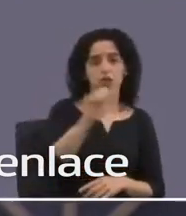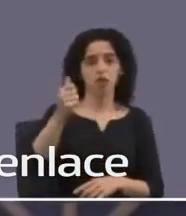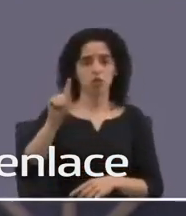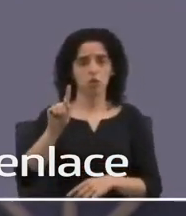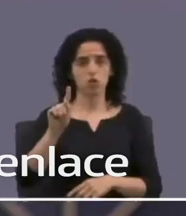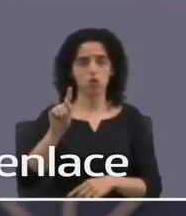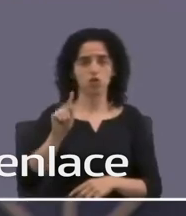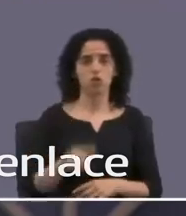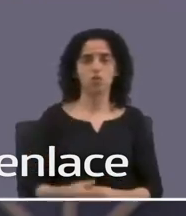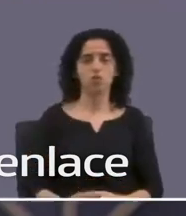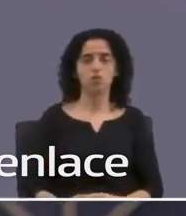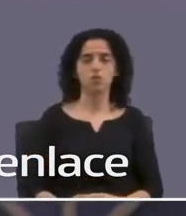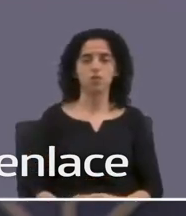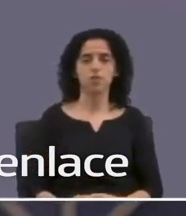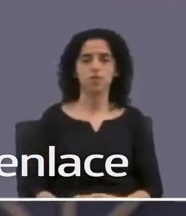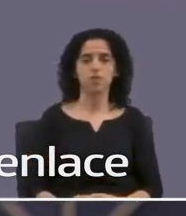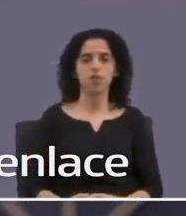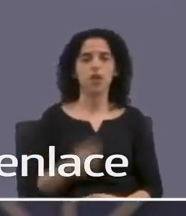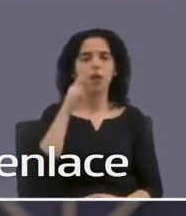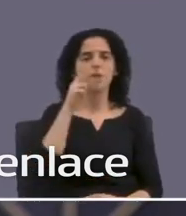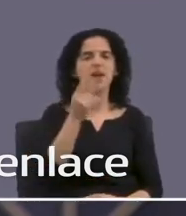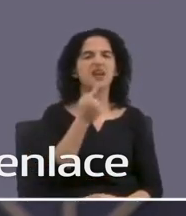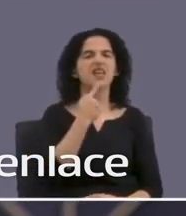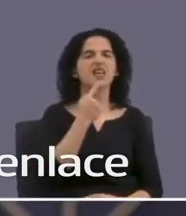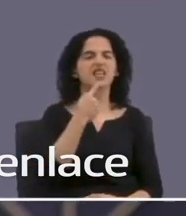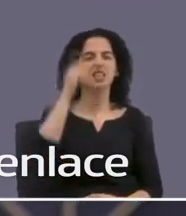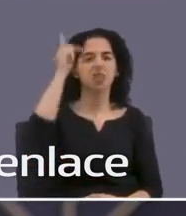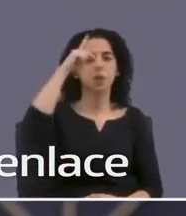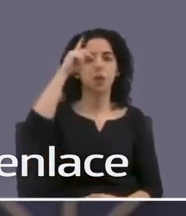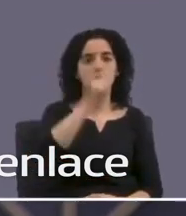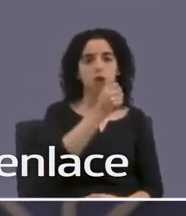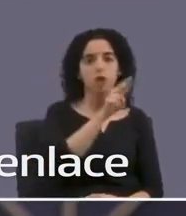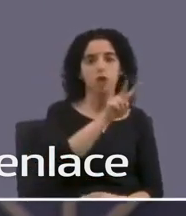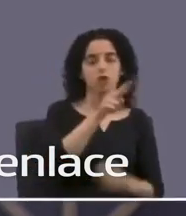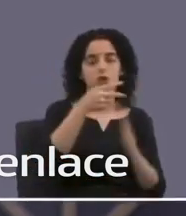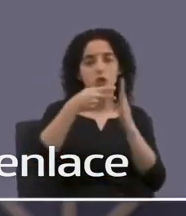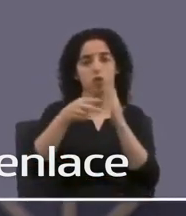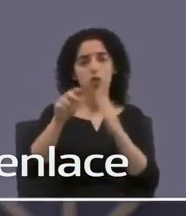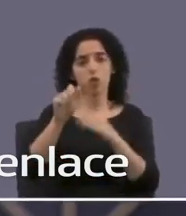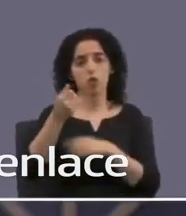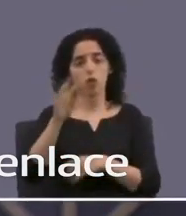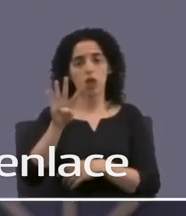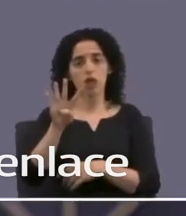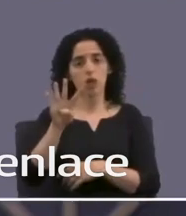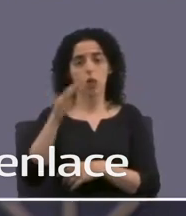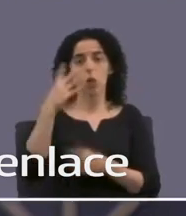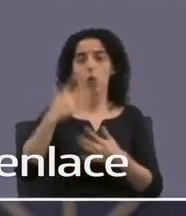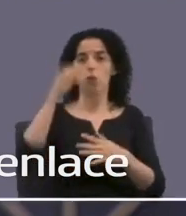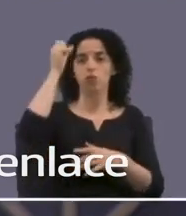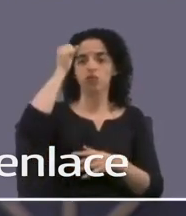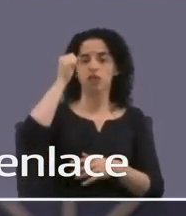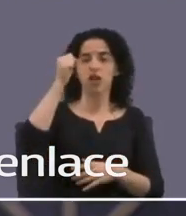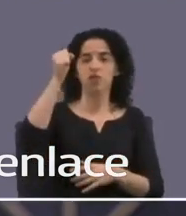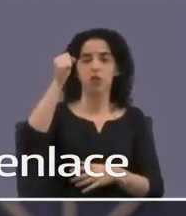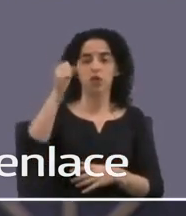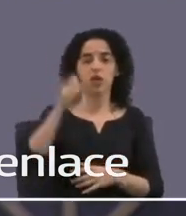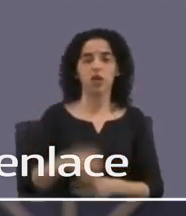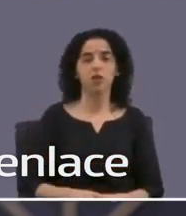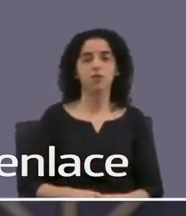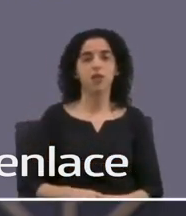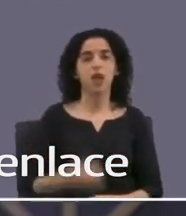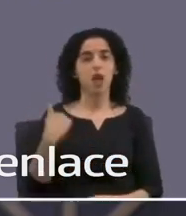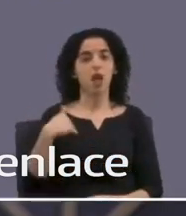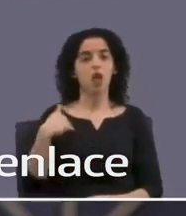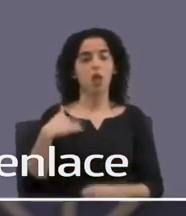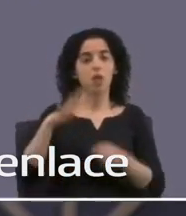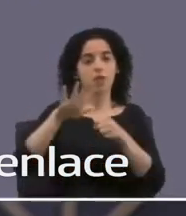Proverbios 10:11. Y note lo que dice Proverbios 12:14. ¡Qué sabiduría!